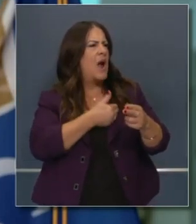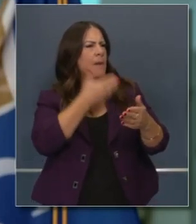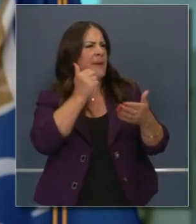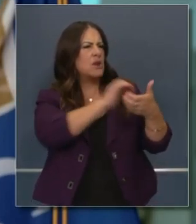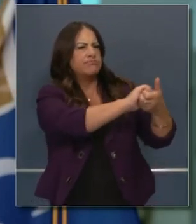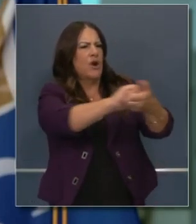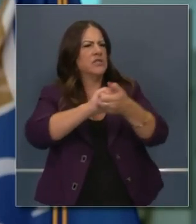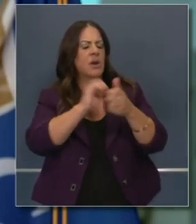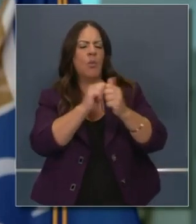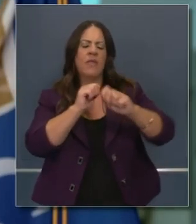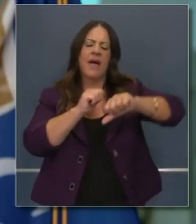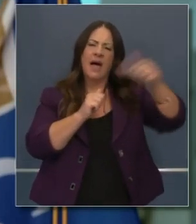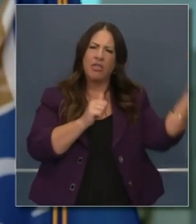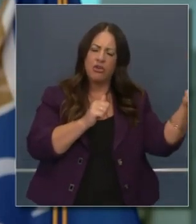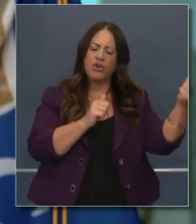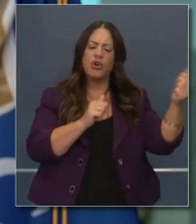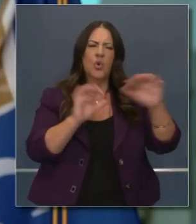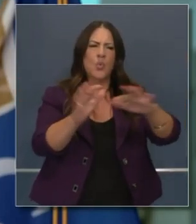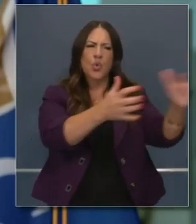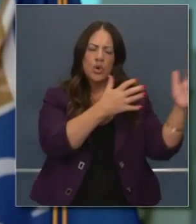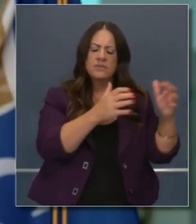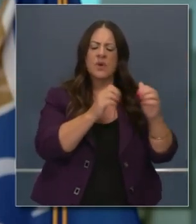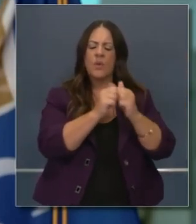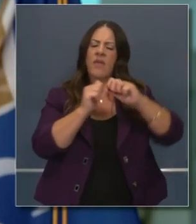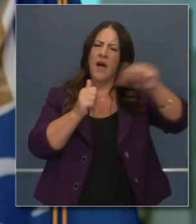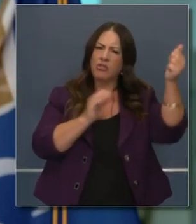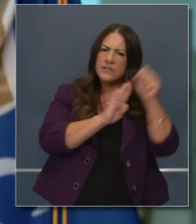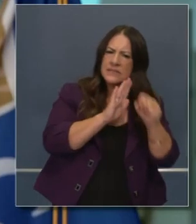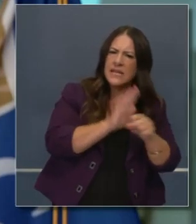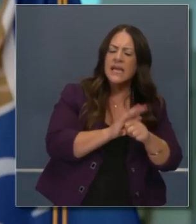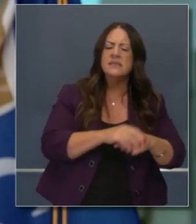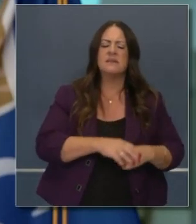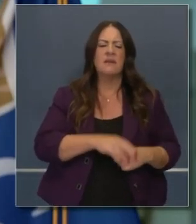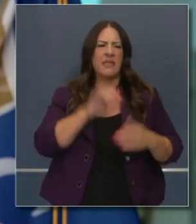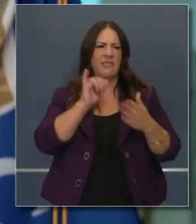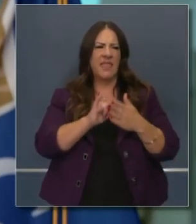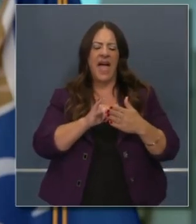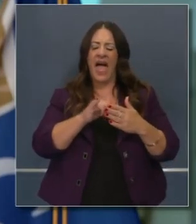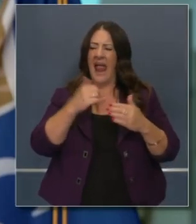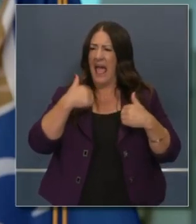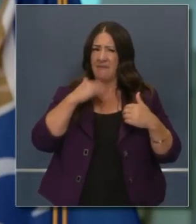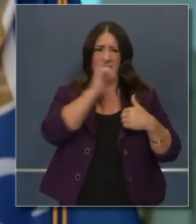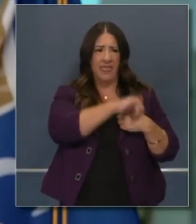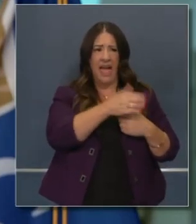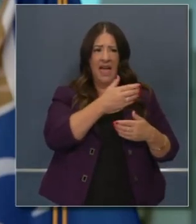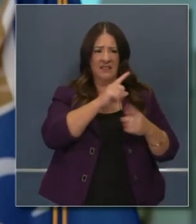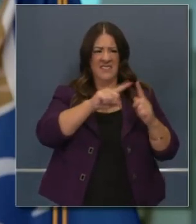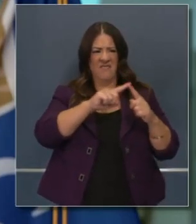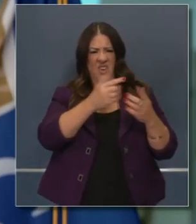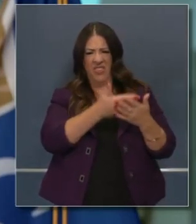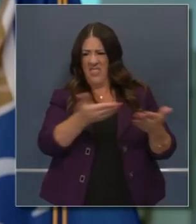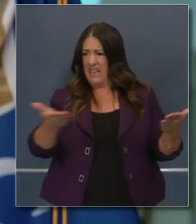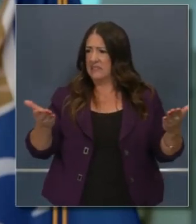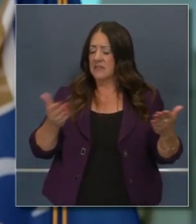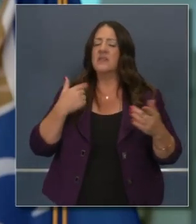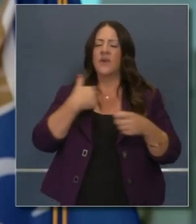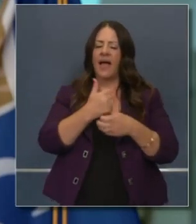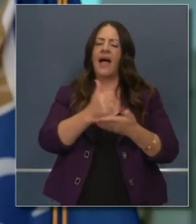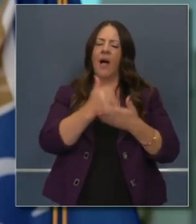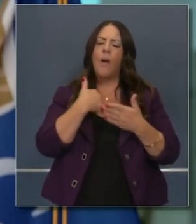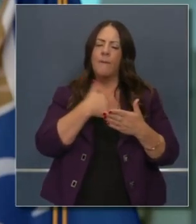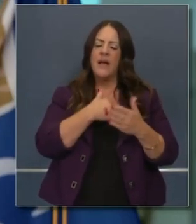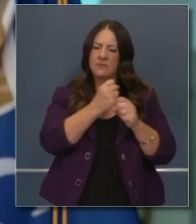bomberos, tecnología nueva, incluyendo la propuesta RF2, que es de innovación, que ha ayudado muchísimo este año